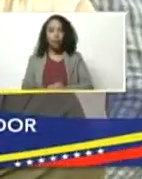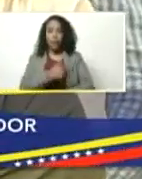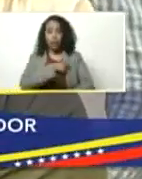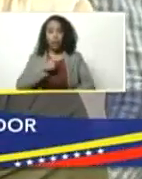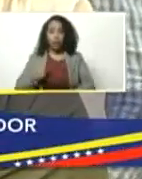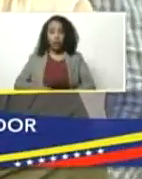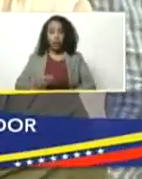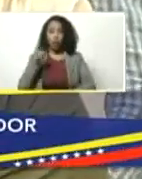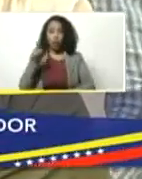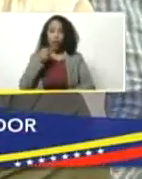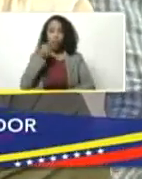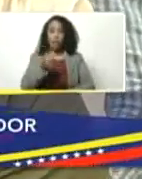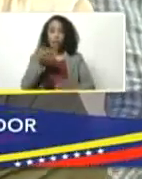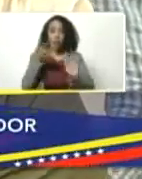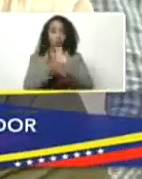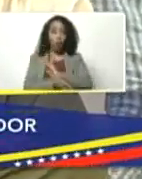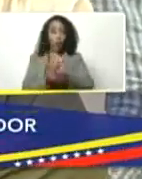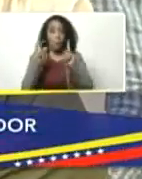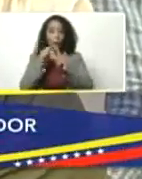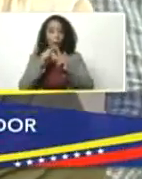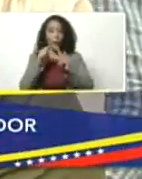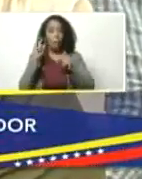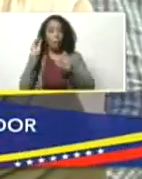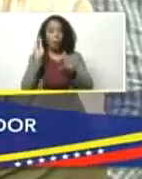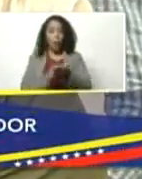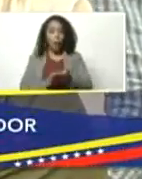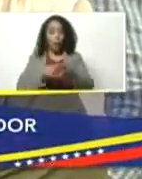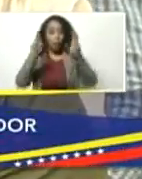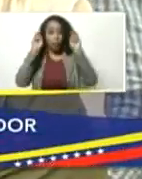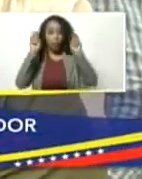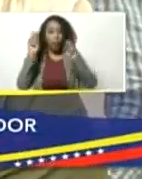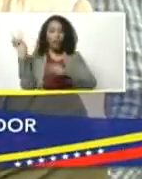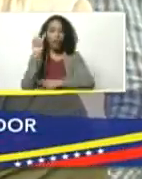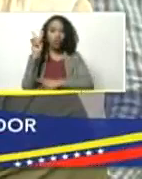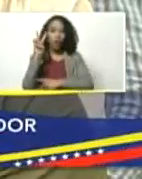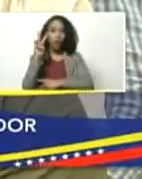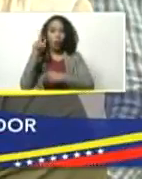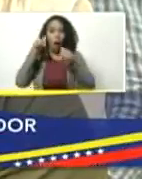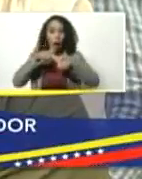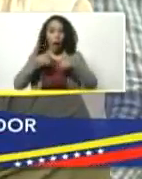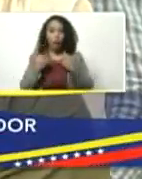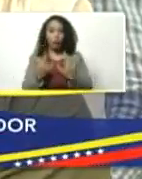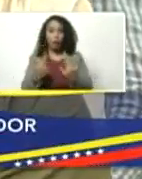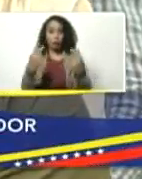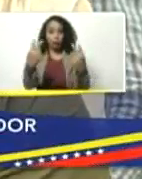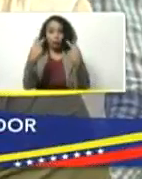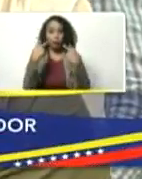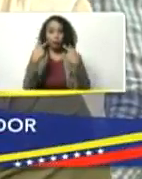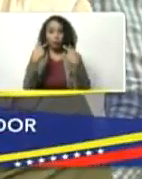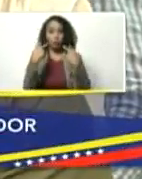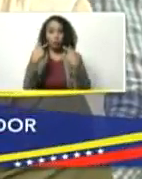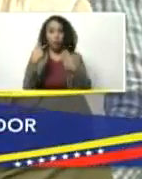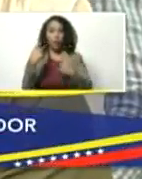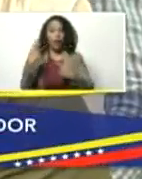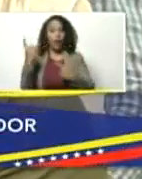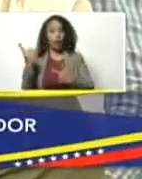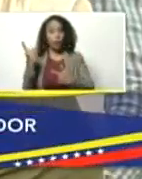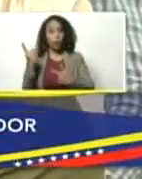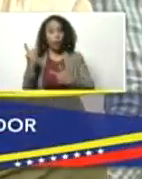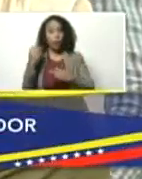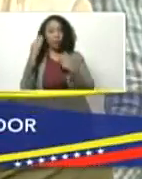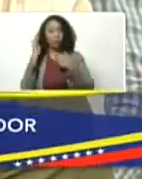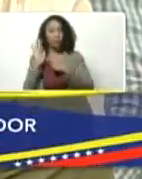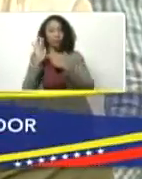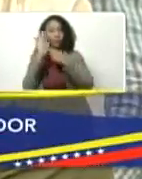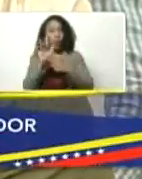presidente, para colocarlo en contexto para todos los venezolanos que nos están escuchando acá, es nada más y nada menos que